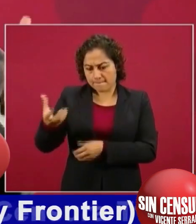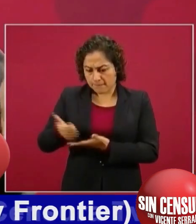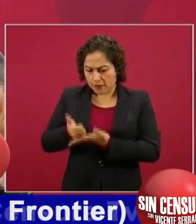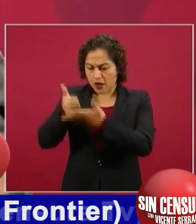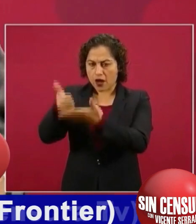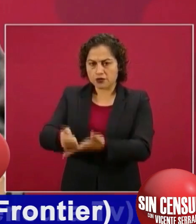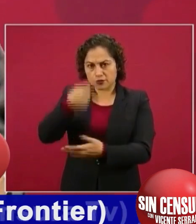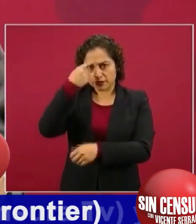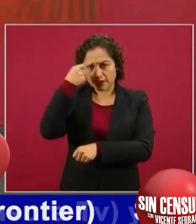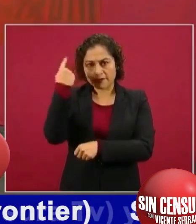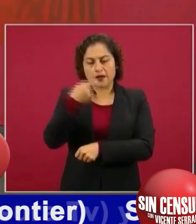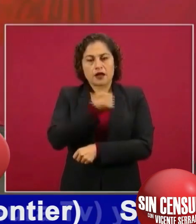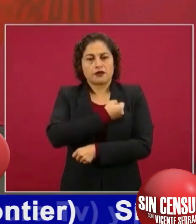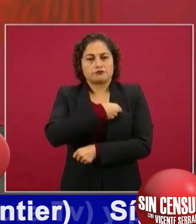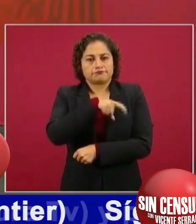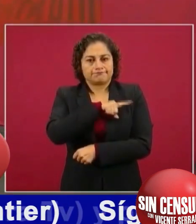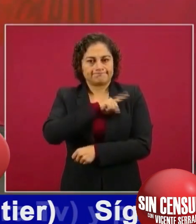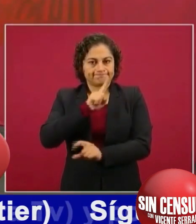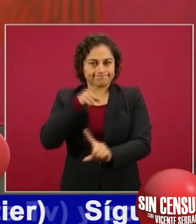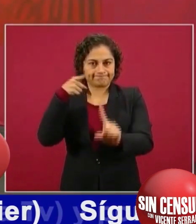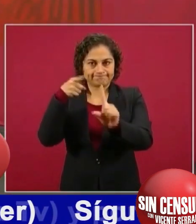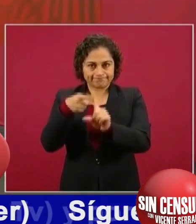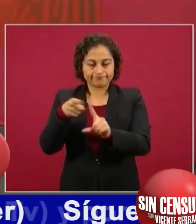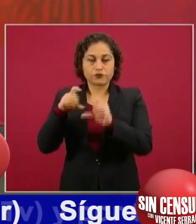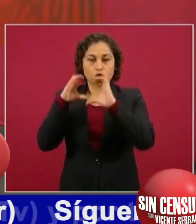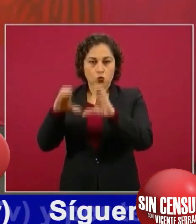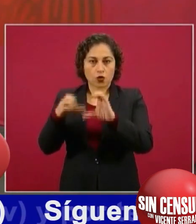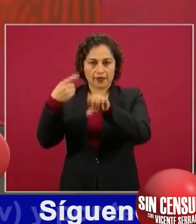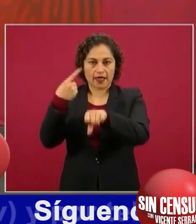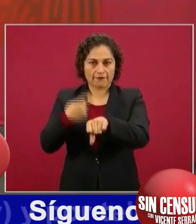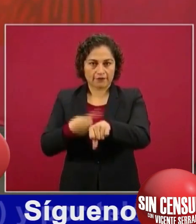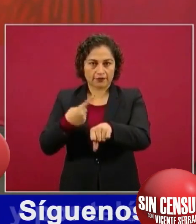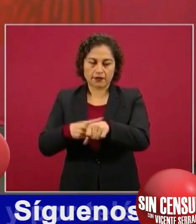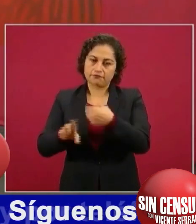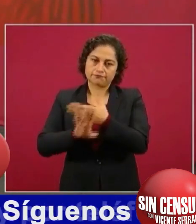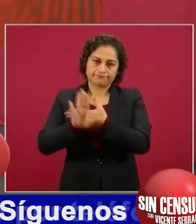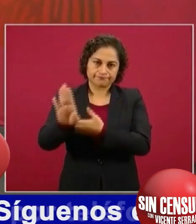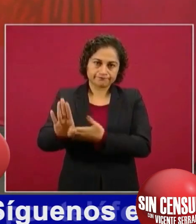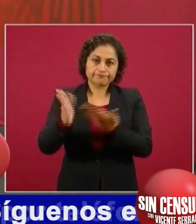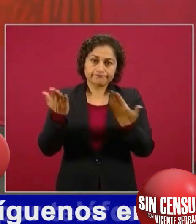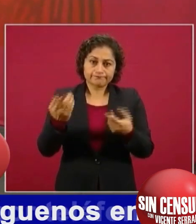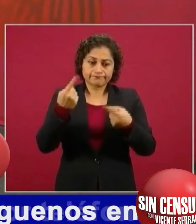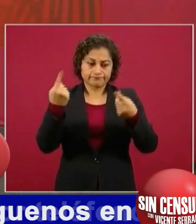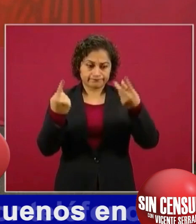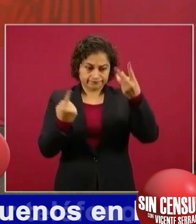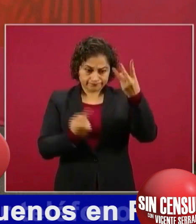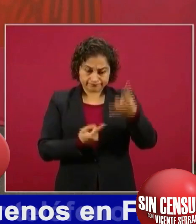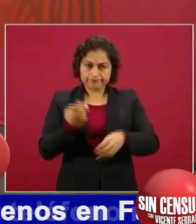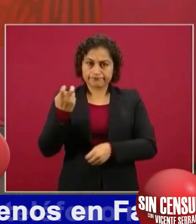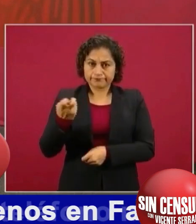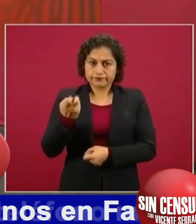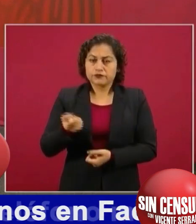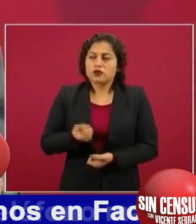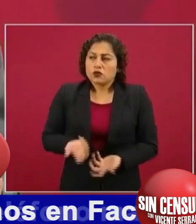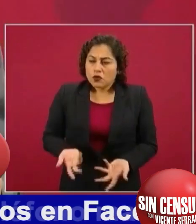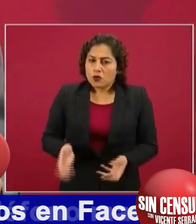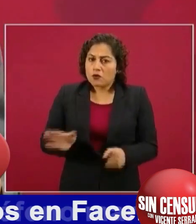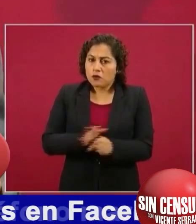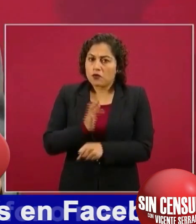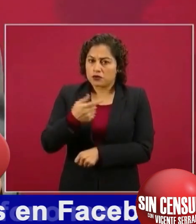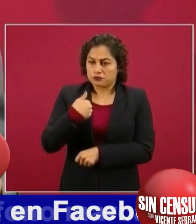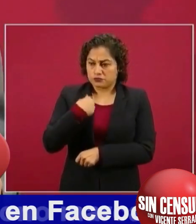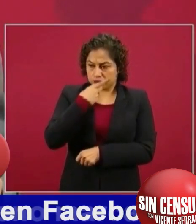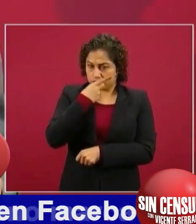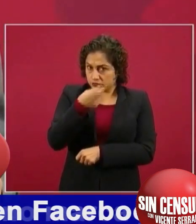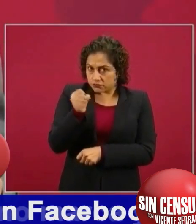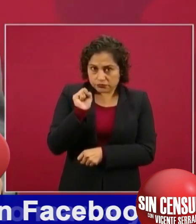para que no haya enfermedades, y en eso estamos. Entonces sí dije eso porque lo hicimos, yo lo